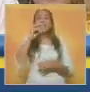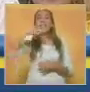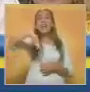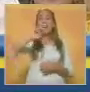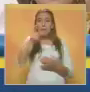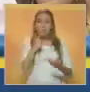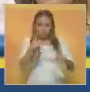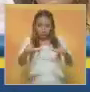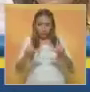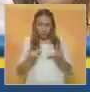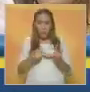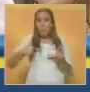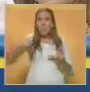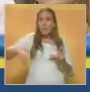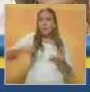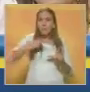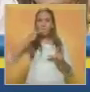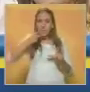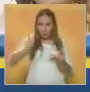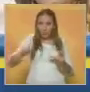todos sus derechos políticos